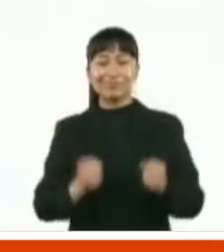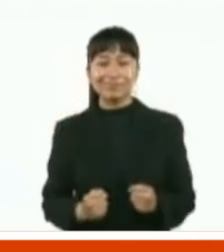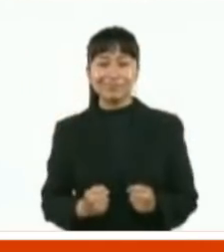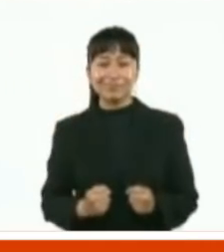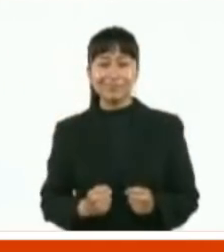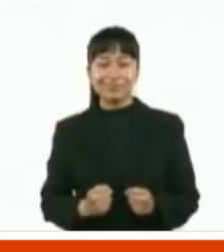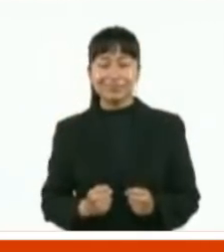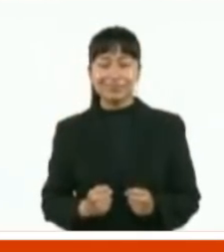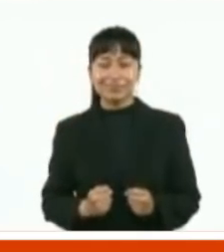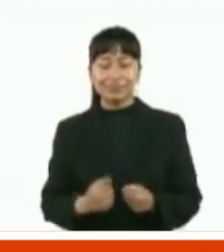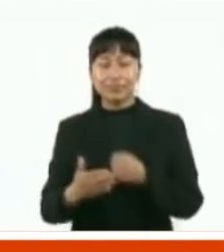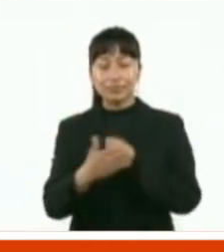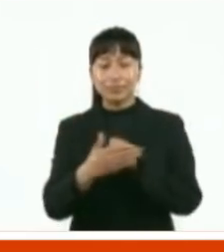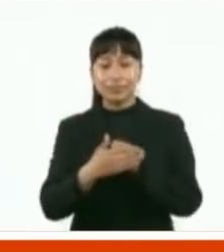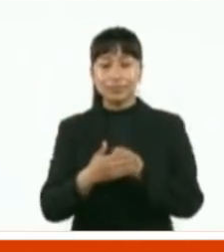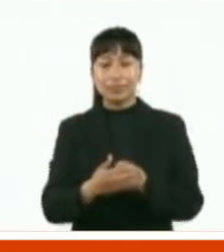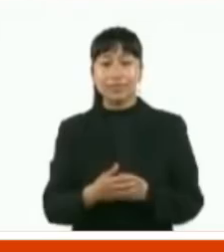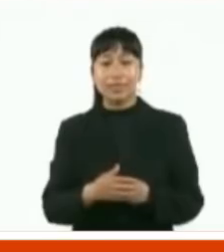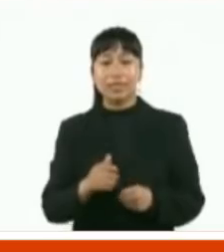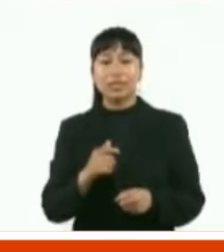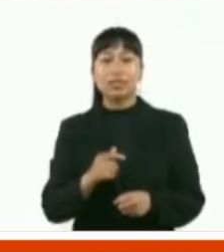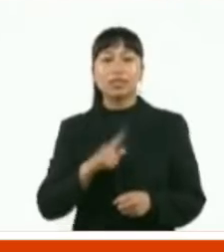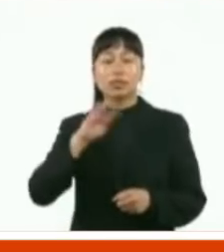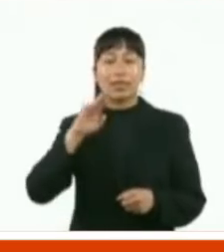Estimamos el uso de la voz de la doctora Beatriz Gutiérrez Müller.